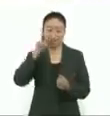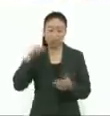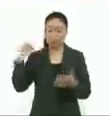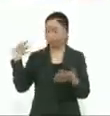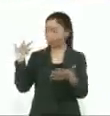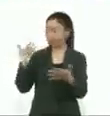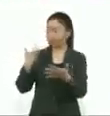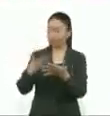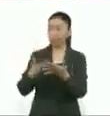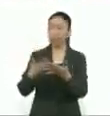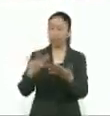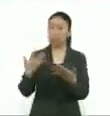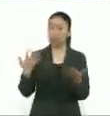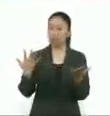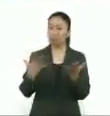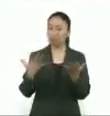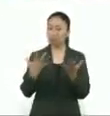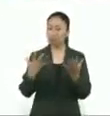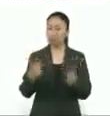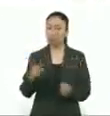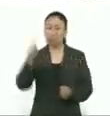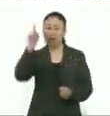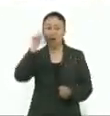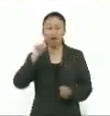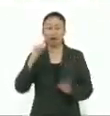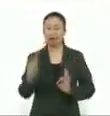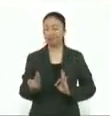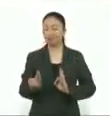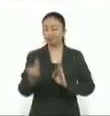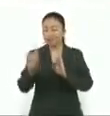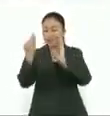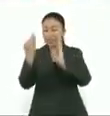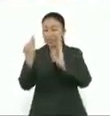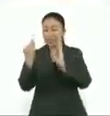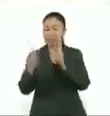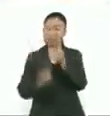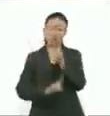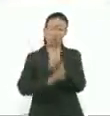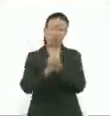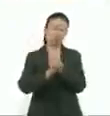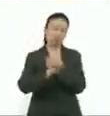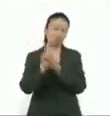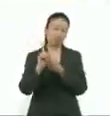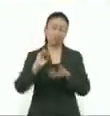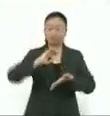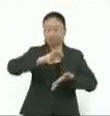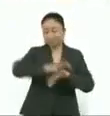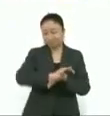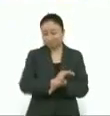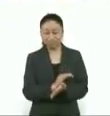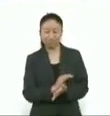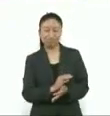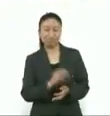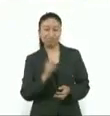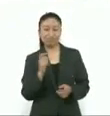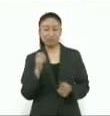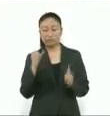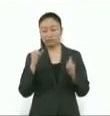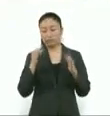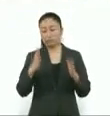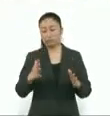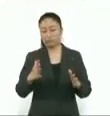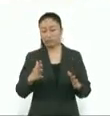antecedido, mujeres que enfrentaron entornos mucho más adversos y discriminatorios que el de este